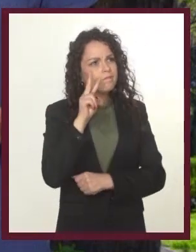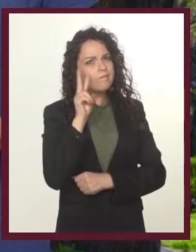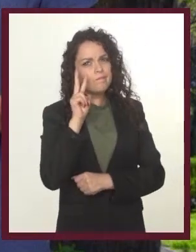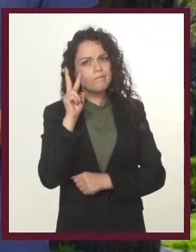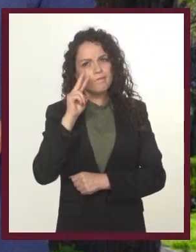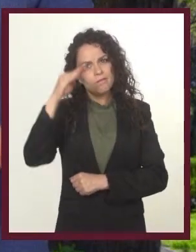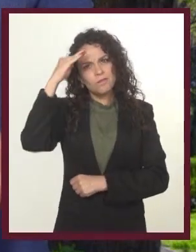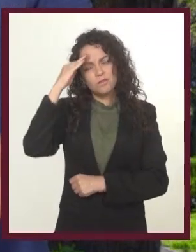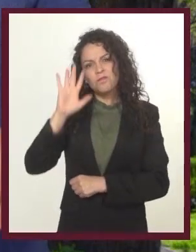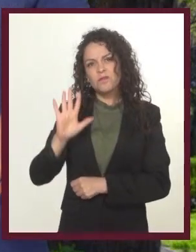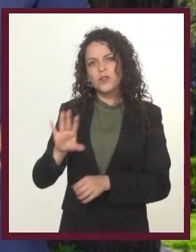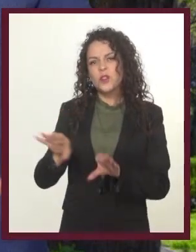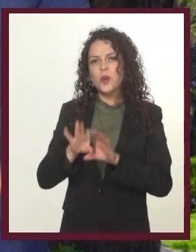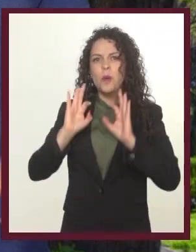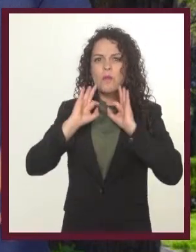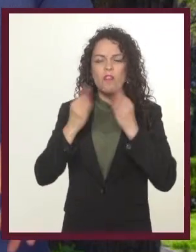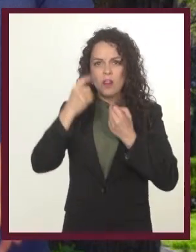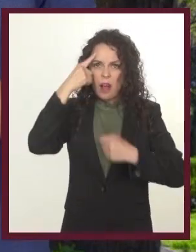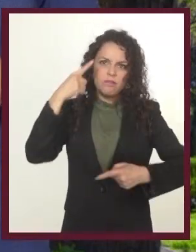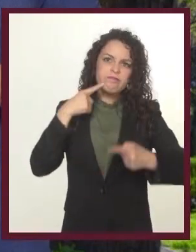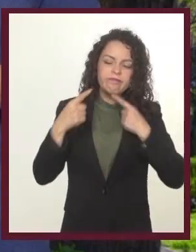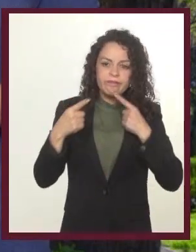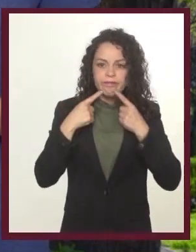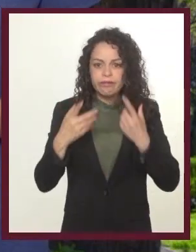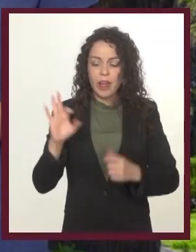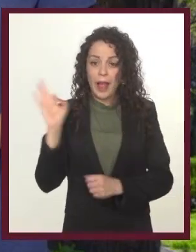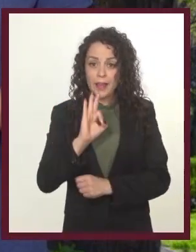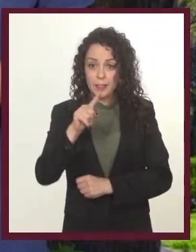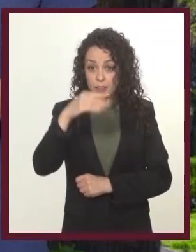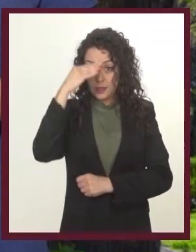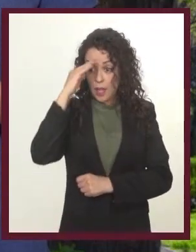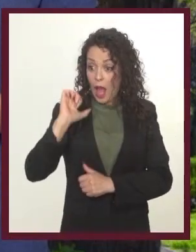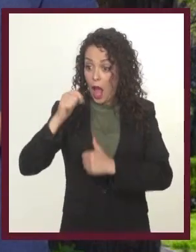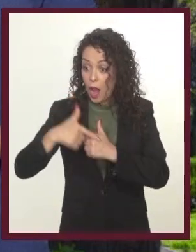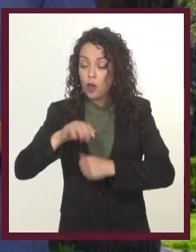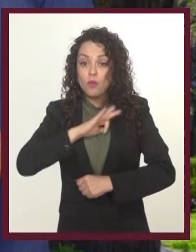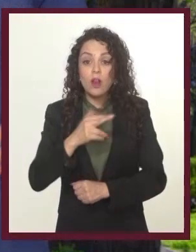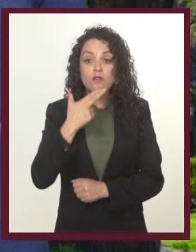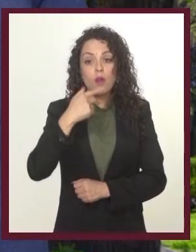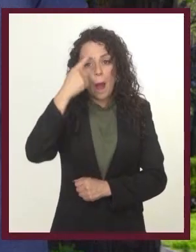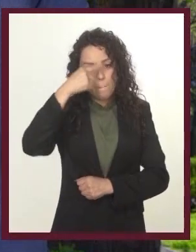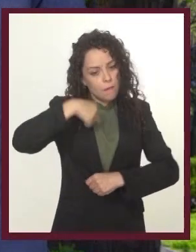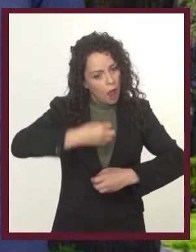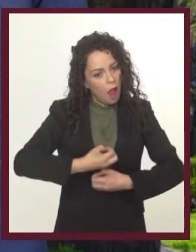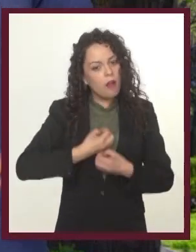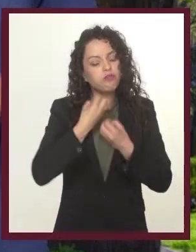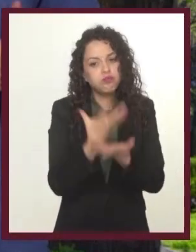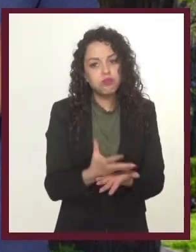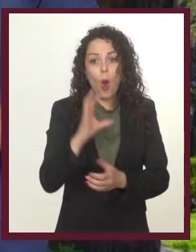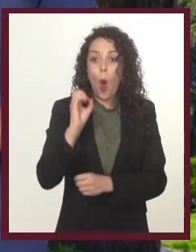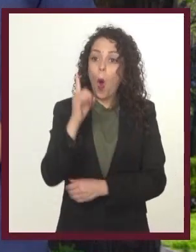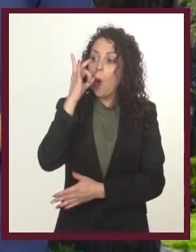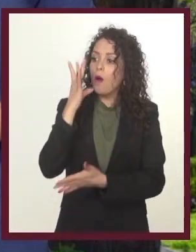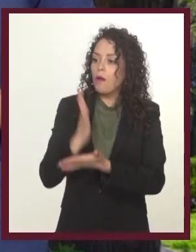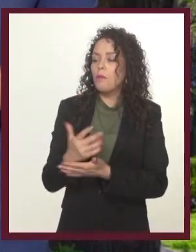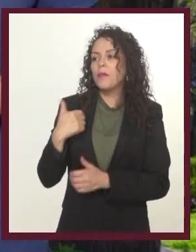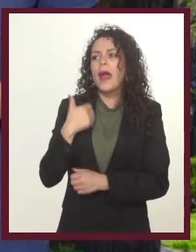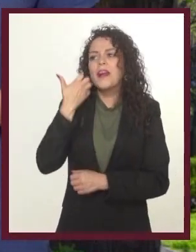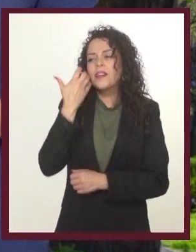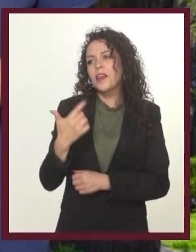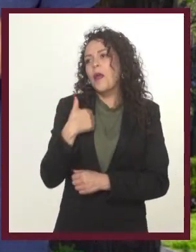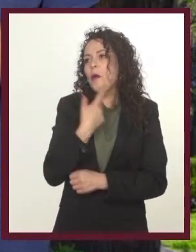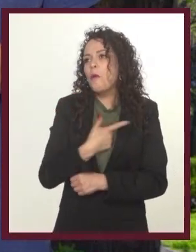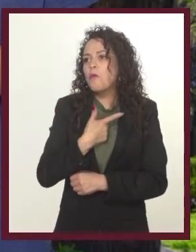pensar qué oportunidades nos da para dialogar, ya sea porque creemos que algo en él puede ser usado para decir algo o simplemente porque